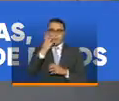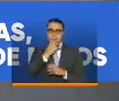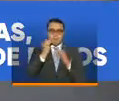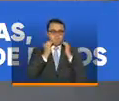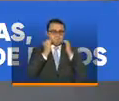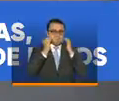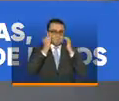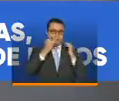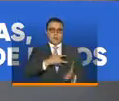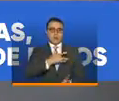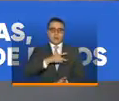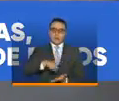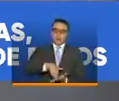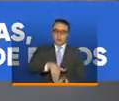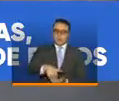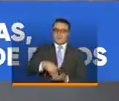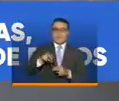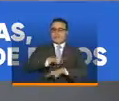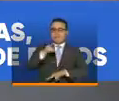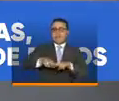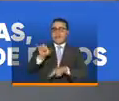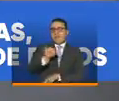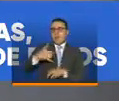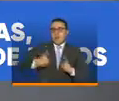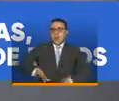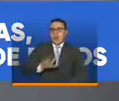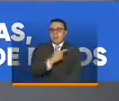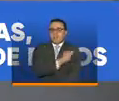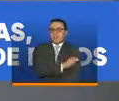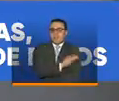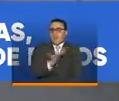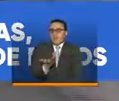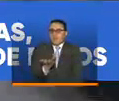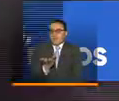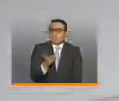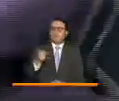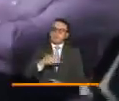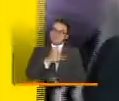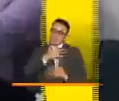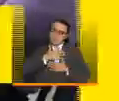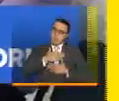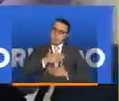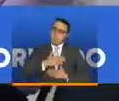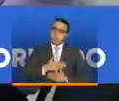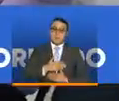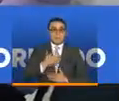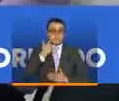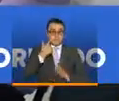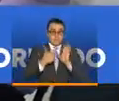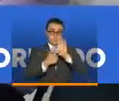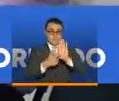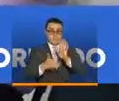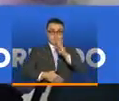general. Eso es normal como cualquier otra vacuna. Usted va a estar muy tranquilo. Entonces, además de